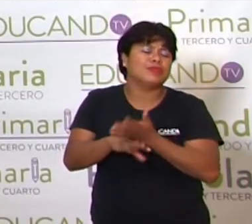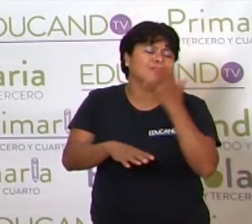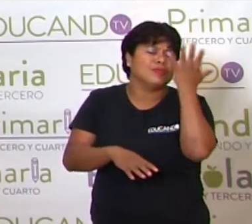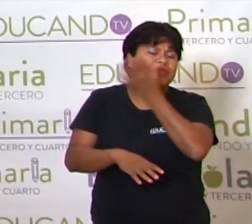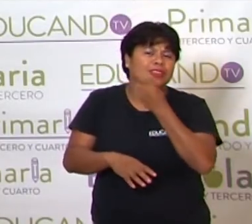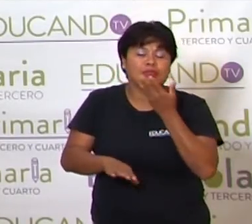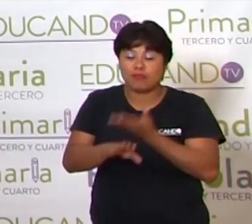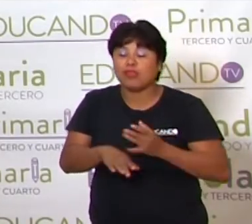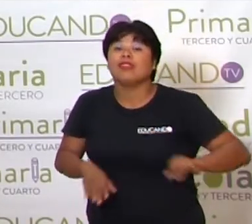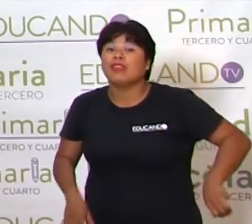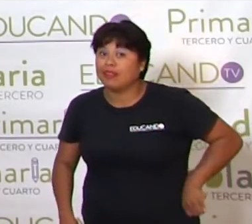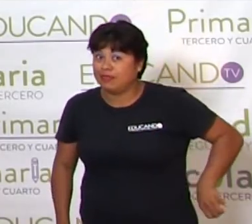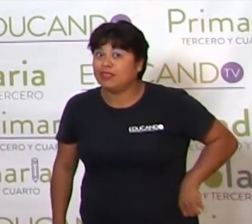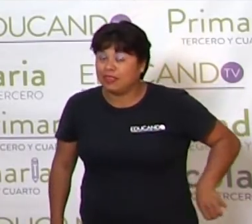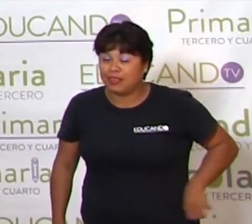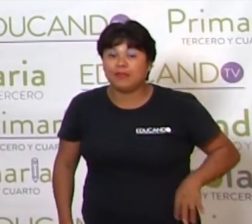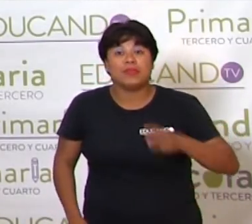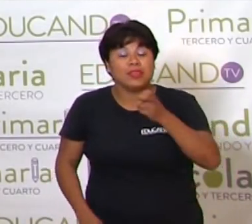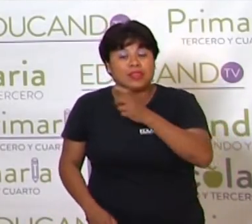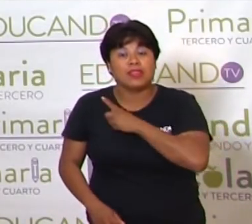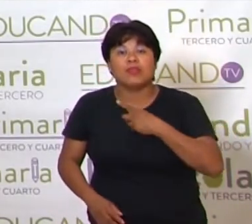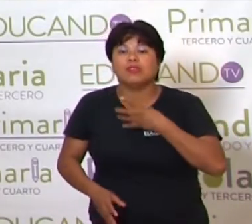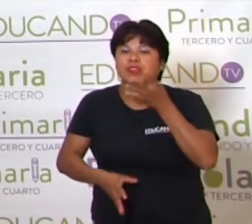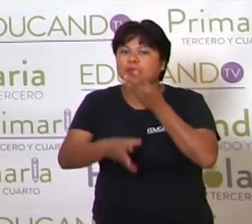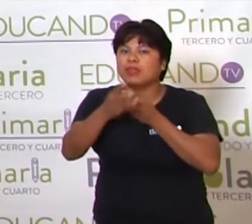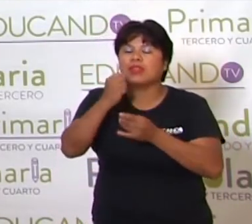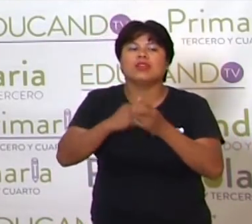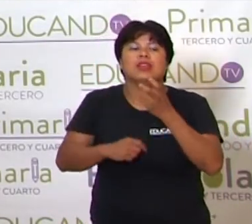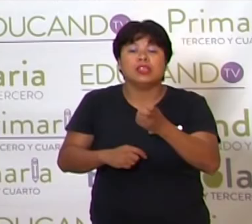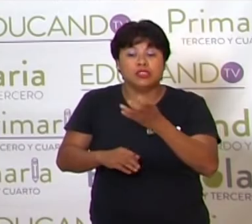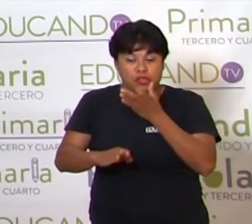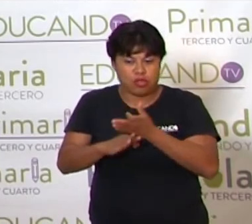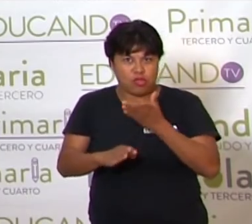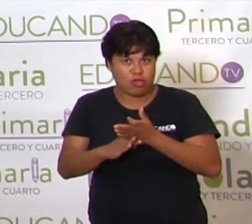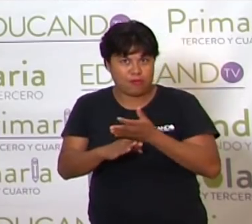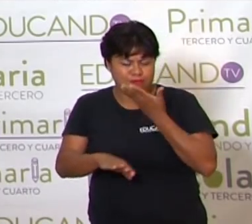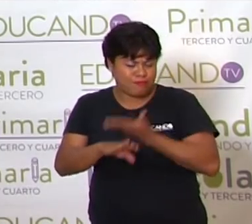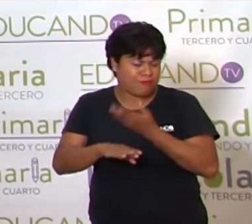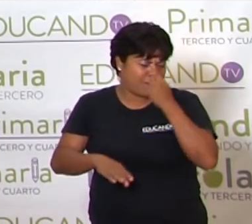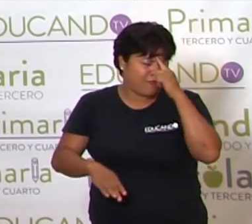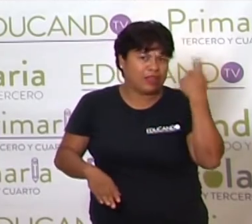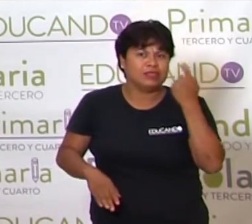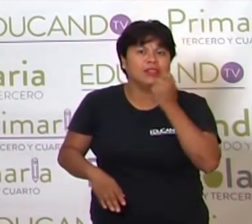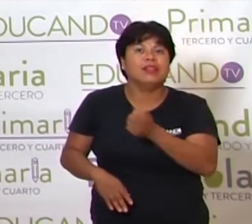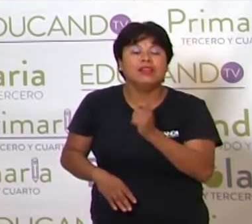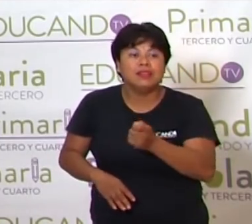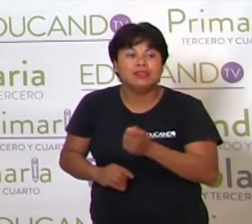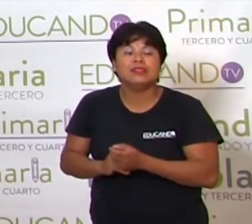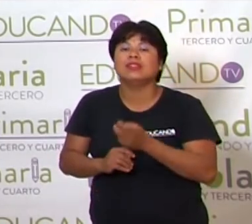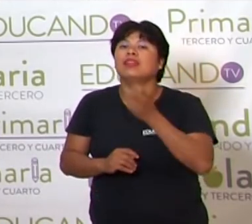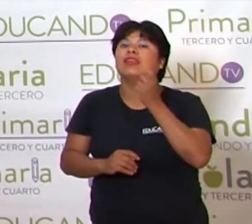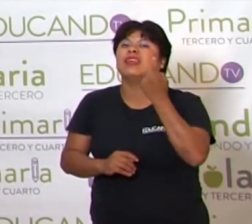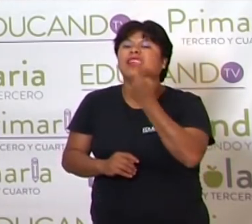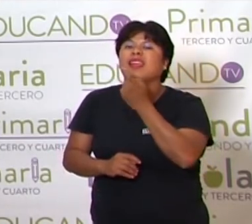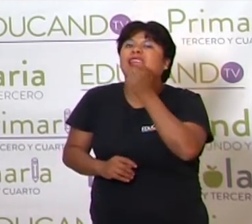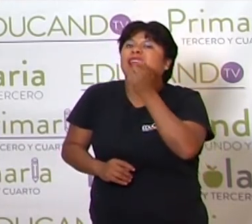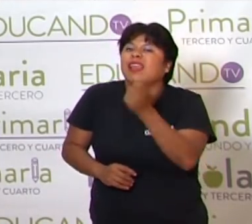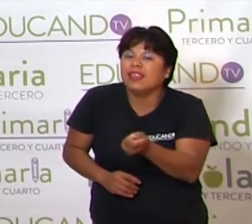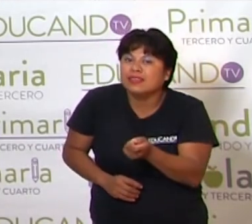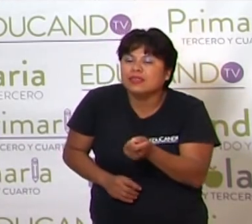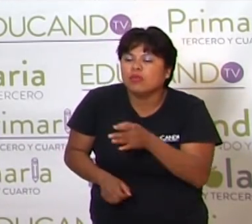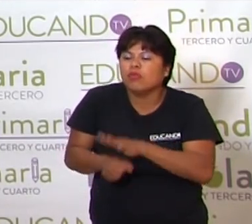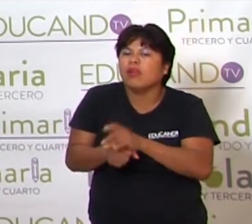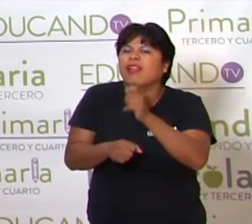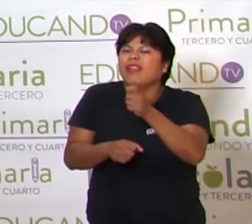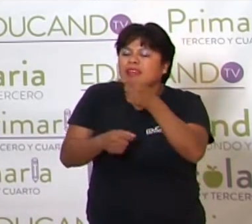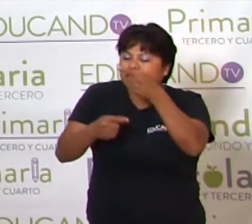muy interesantes. Y lo que tenemos que aprender nada más el día de hoy, bien facilito, es qué es, cuáles son sus